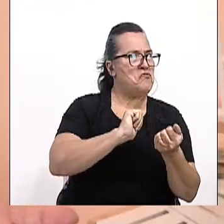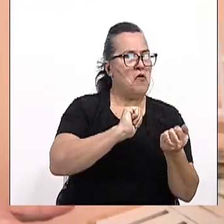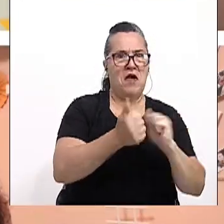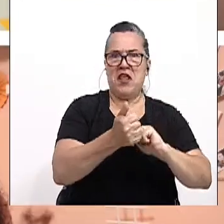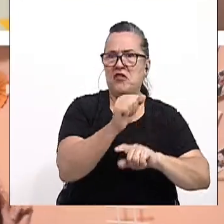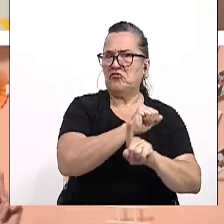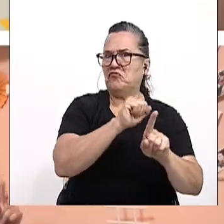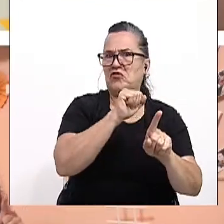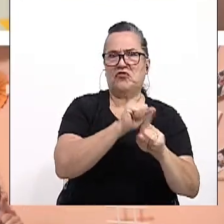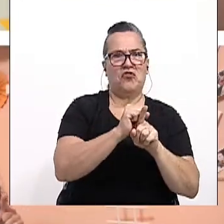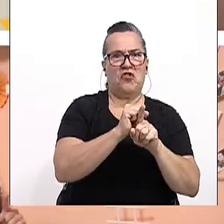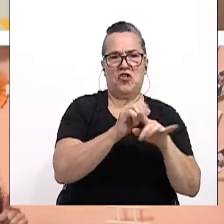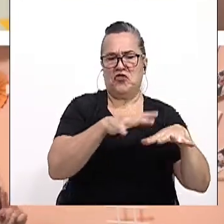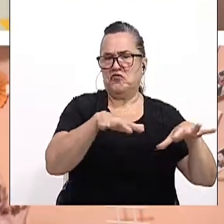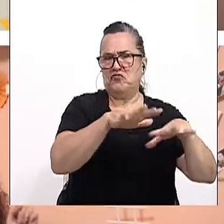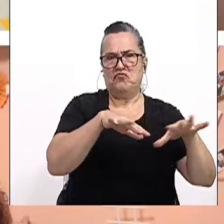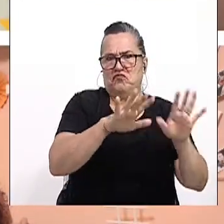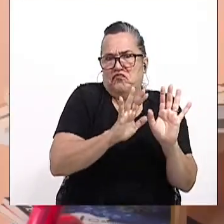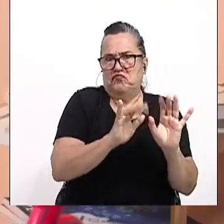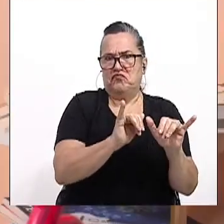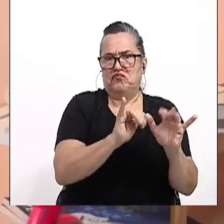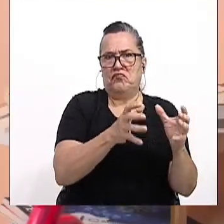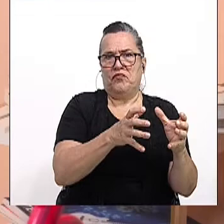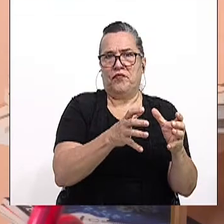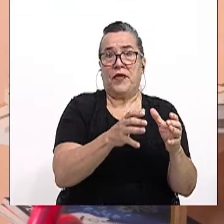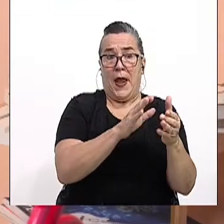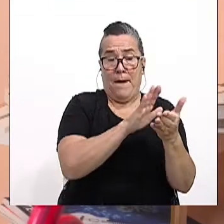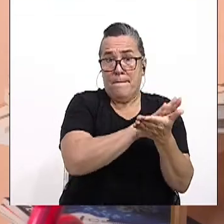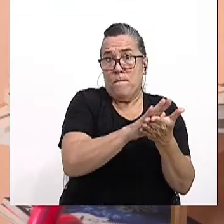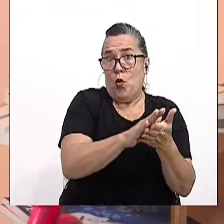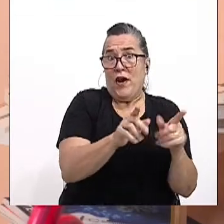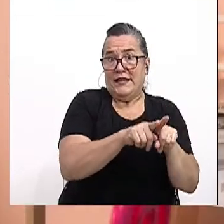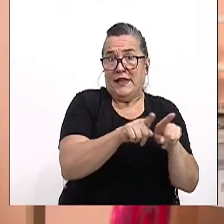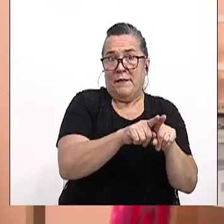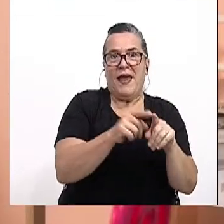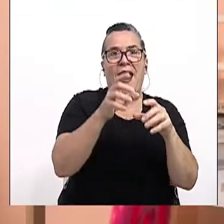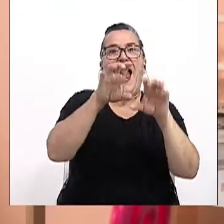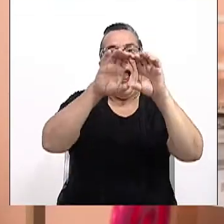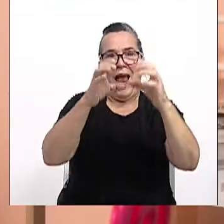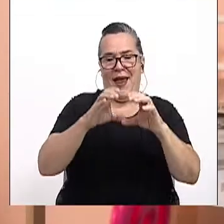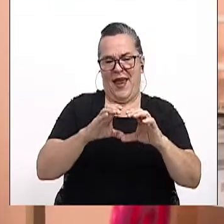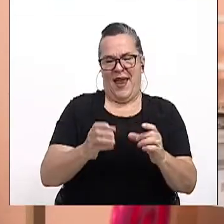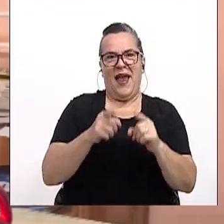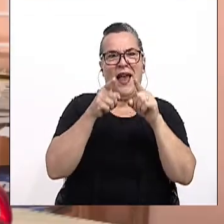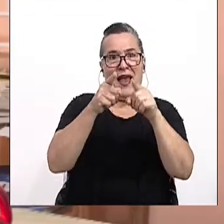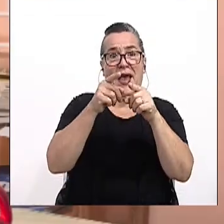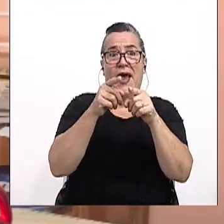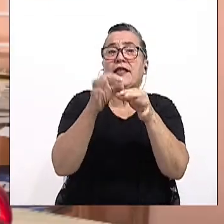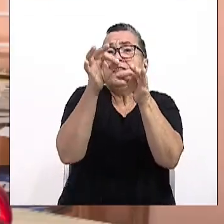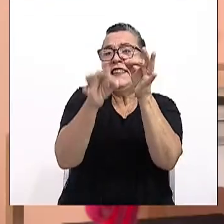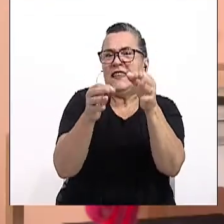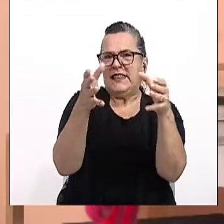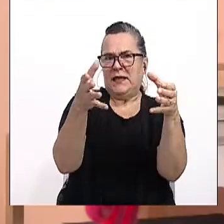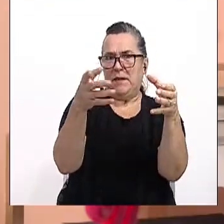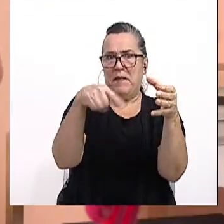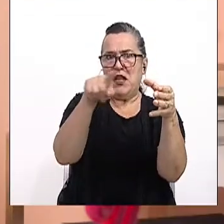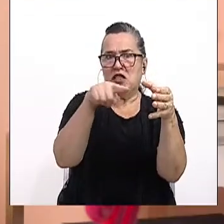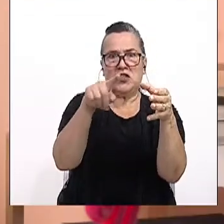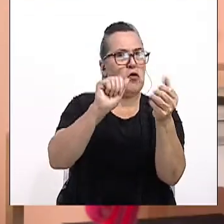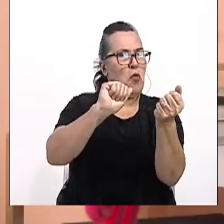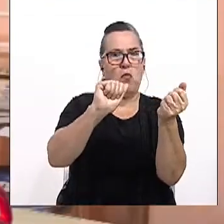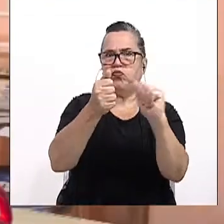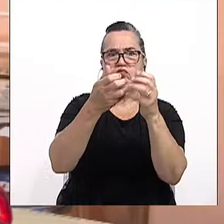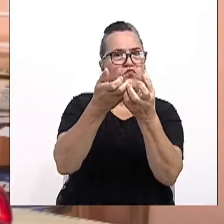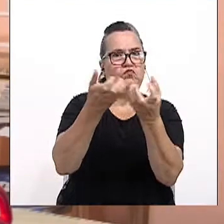condiciones físicas en que dicha sustancia se encuentre. Las puras, a su vez, se clasifican en simples, que son las que no se